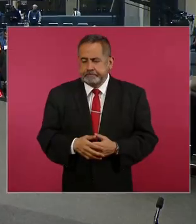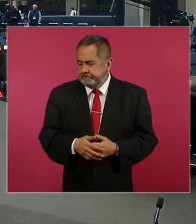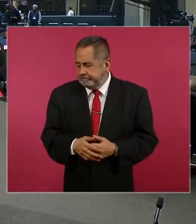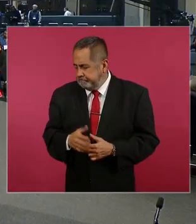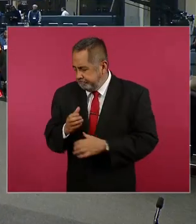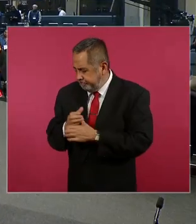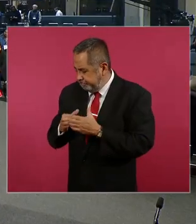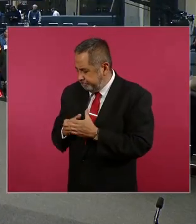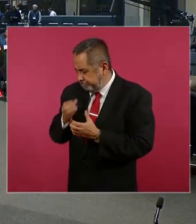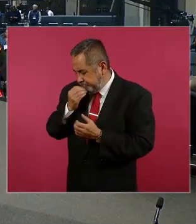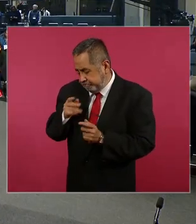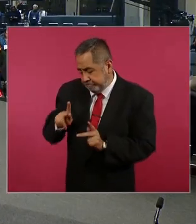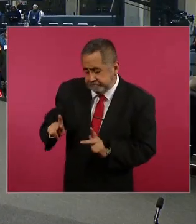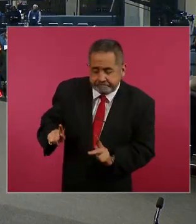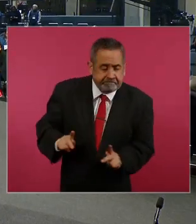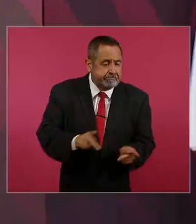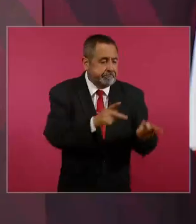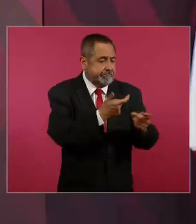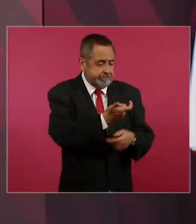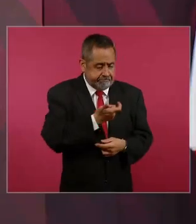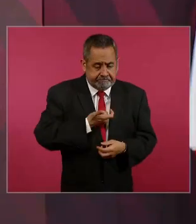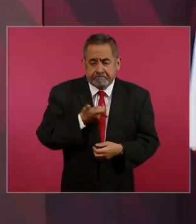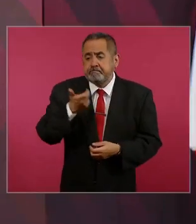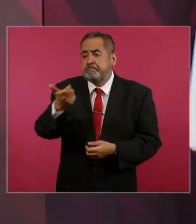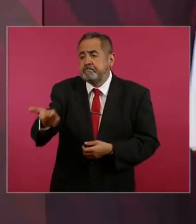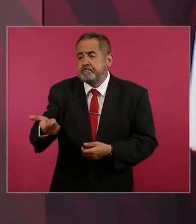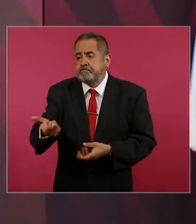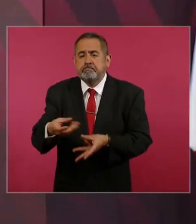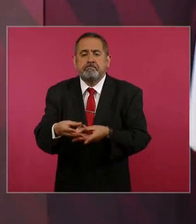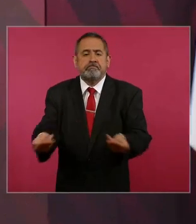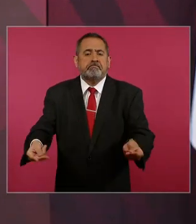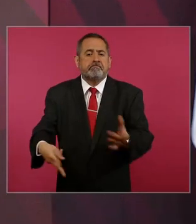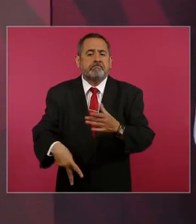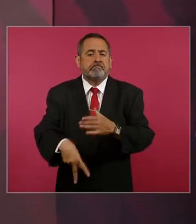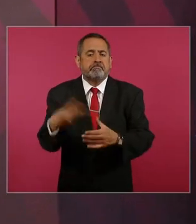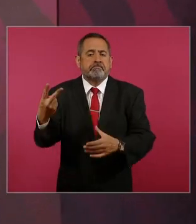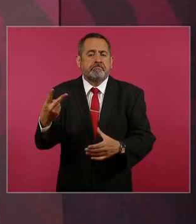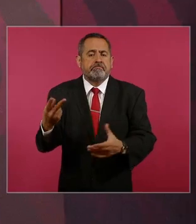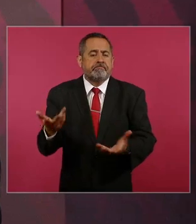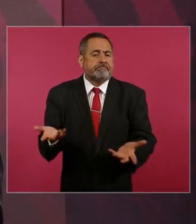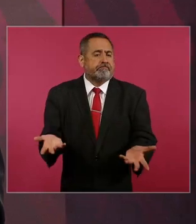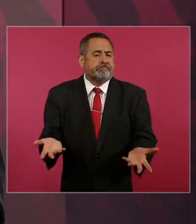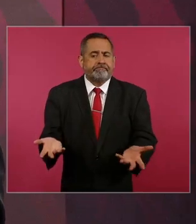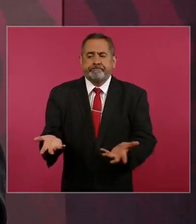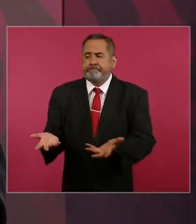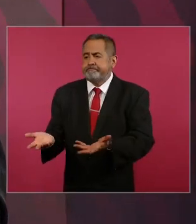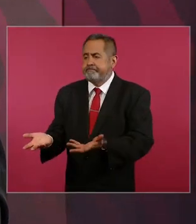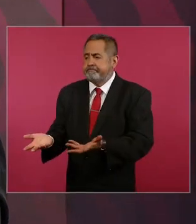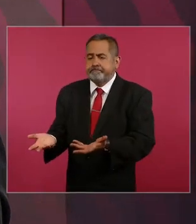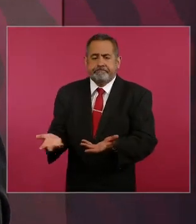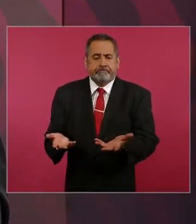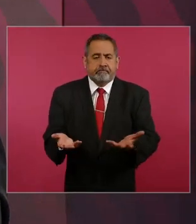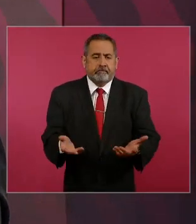poco que tienen se quedan sin nada muchas veces